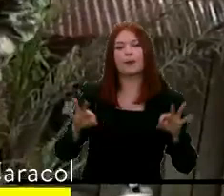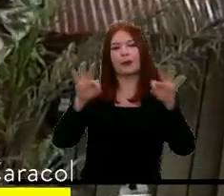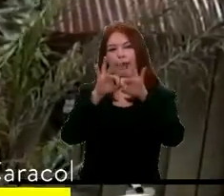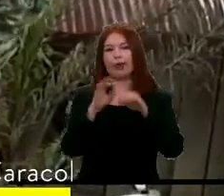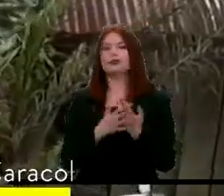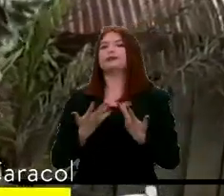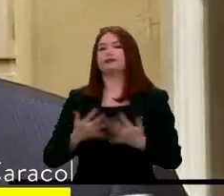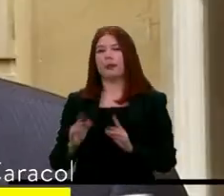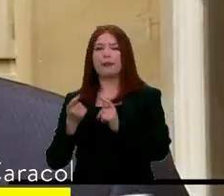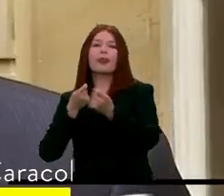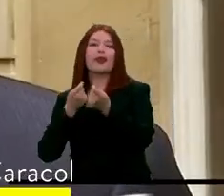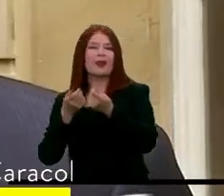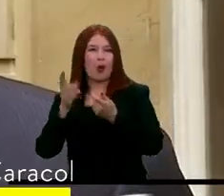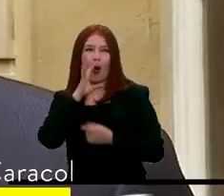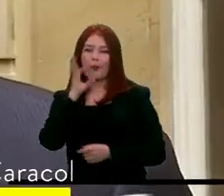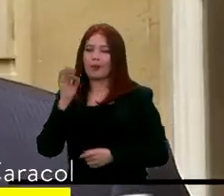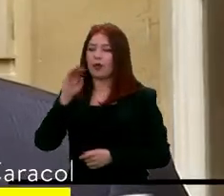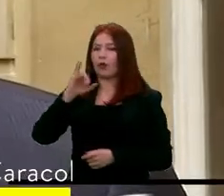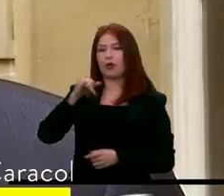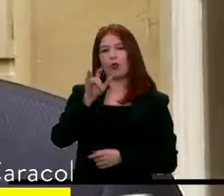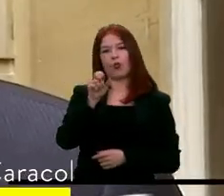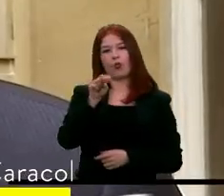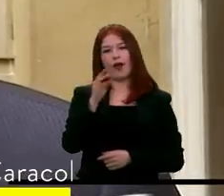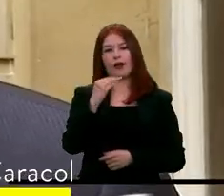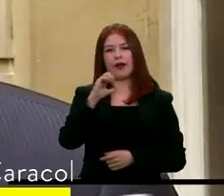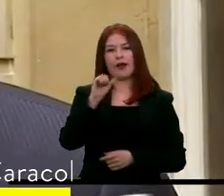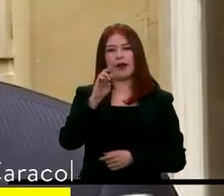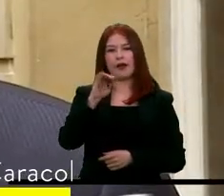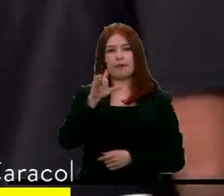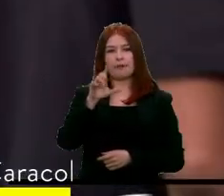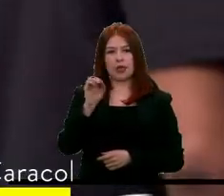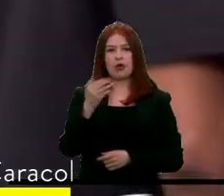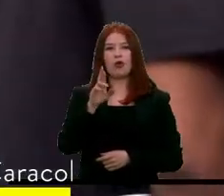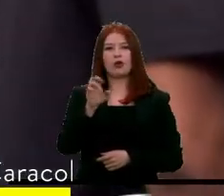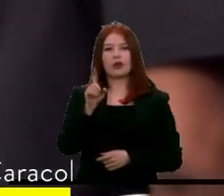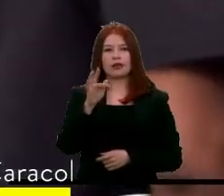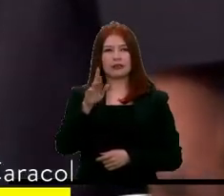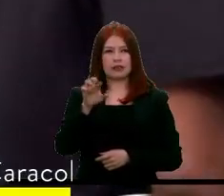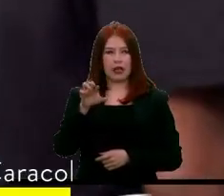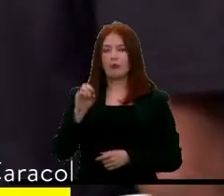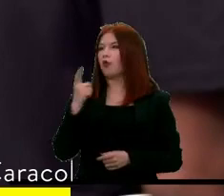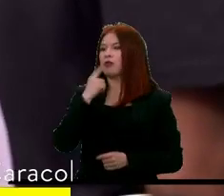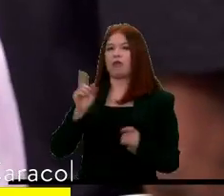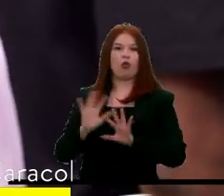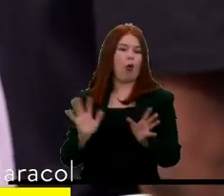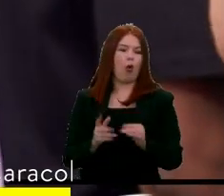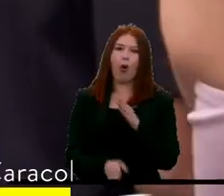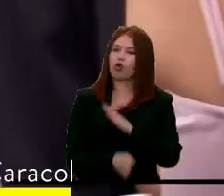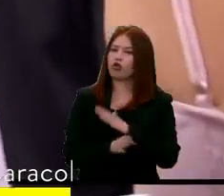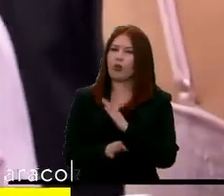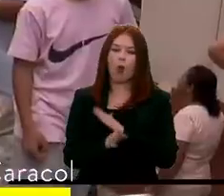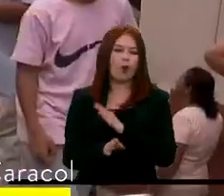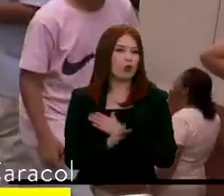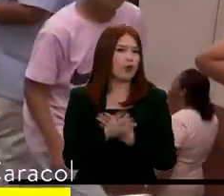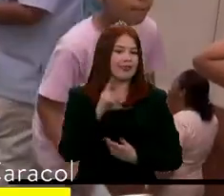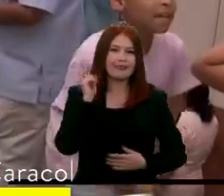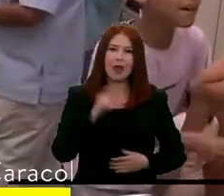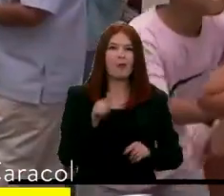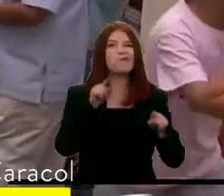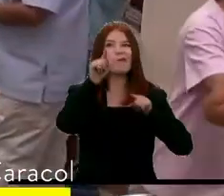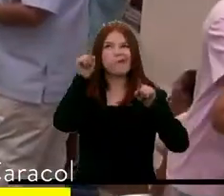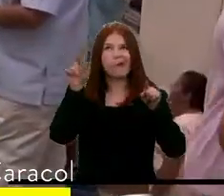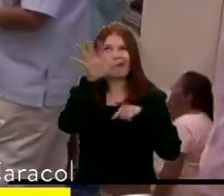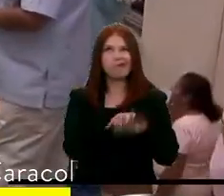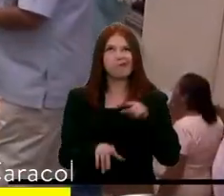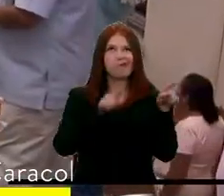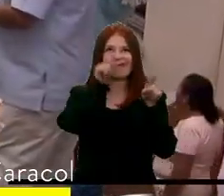paz con el ELN, Juan Camilo Restrepo, considera que no es momento para dejar de combatir a las bandas criminales que operan en varias zonas del